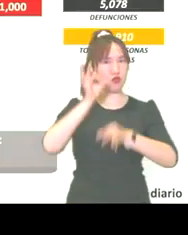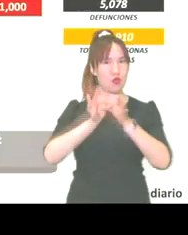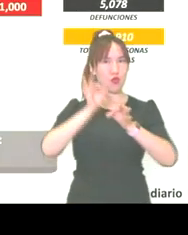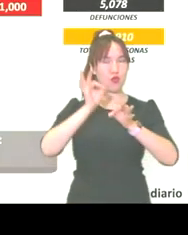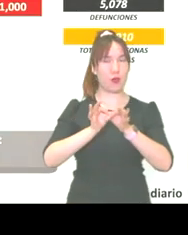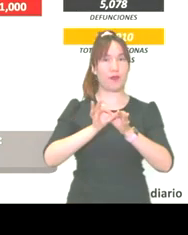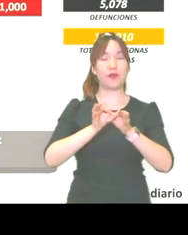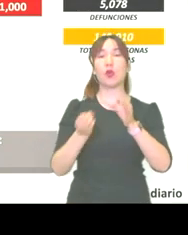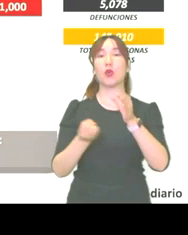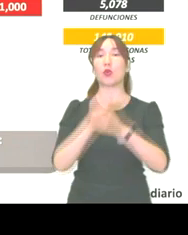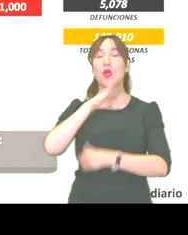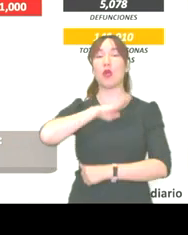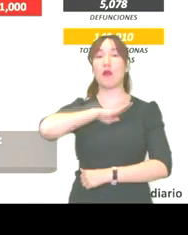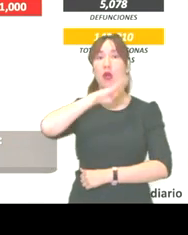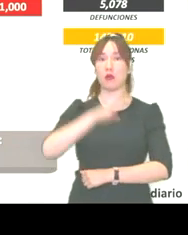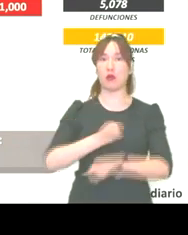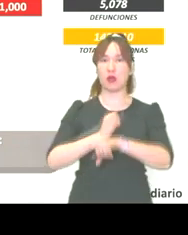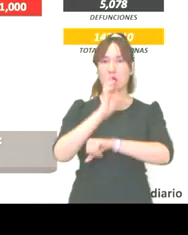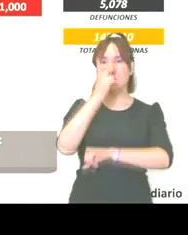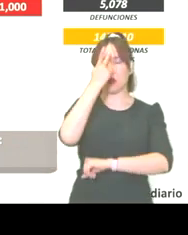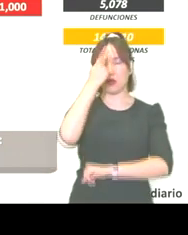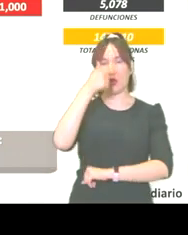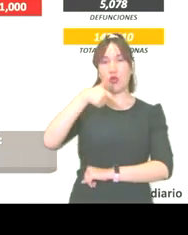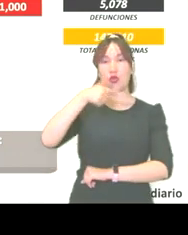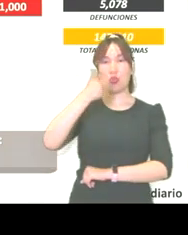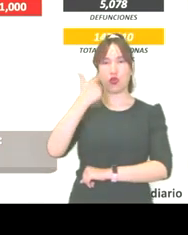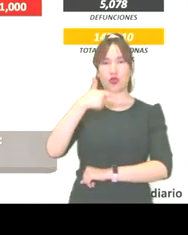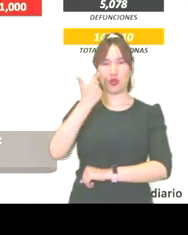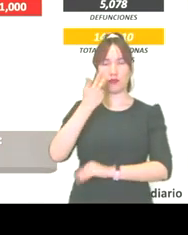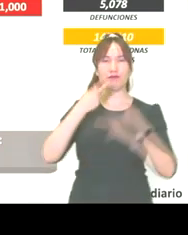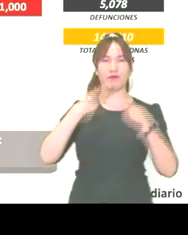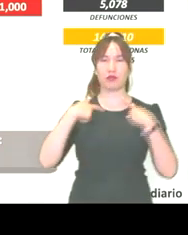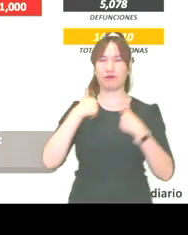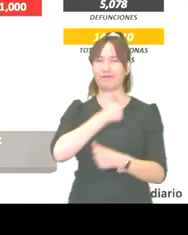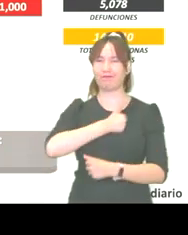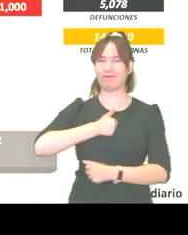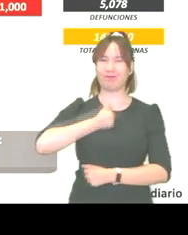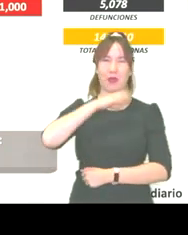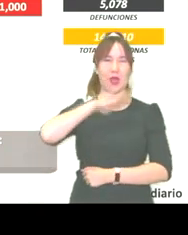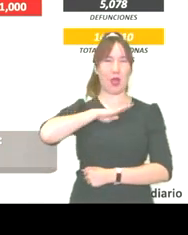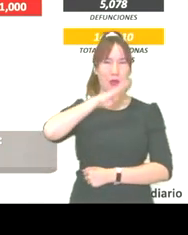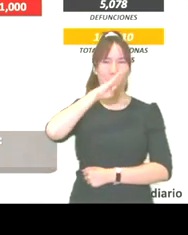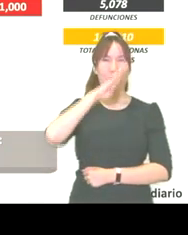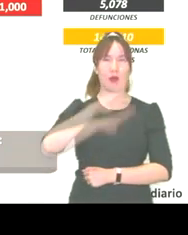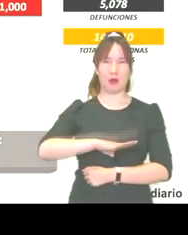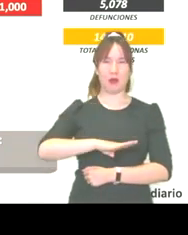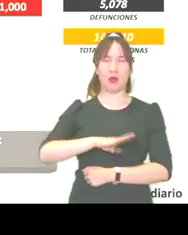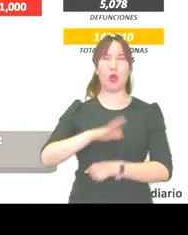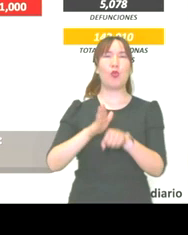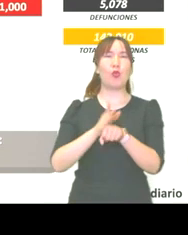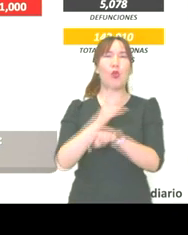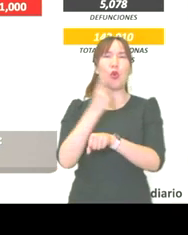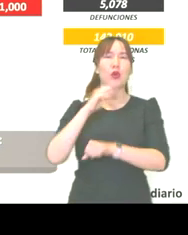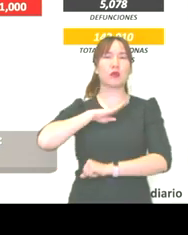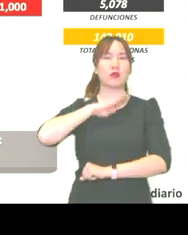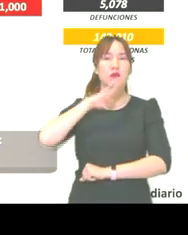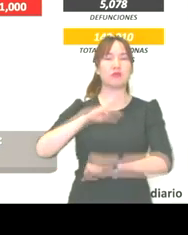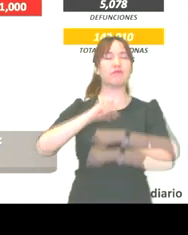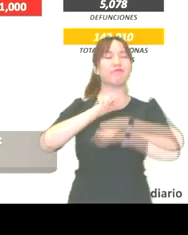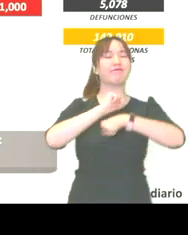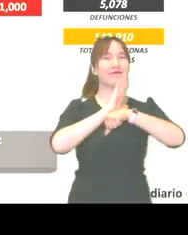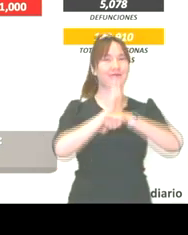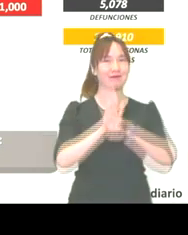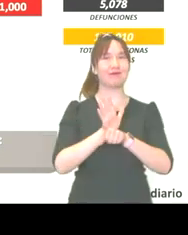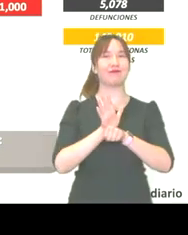epidemia. Nuevas defunciones aquí en nuestro estado, 12 lamentables defunciones, 12 personas que perdieron la vida a causa del COVID. Como lo